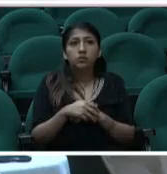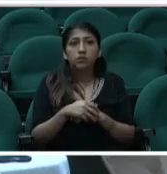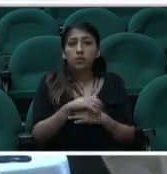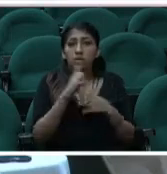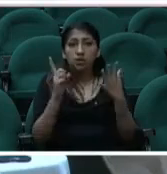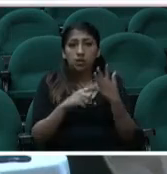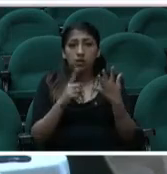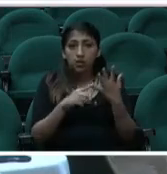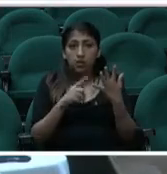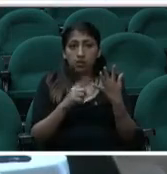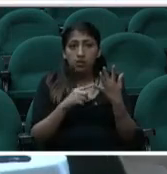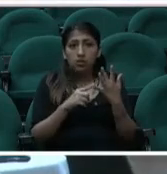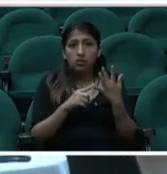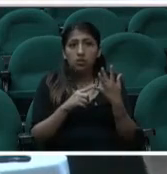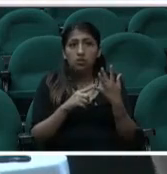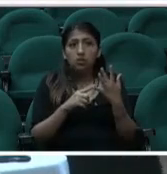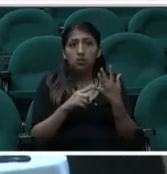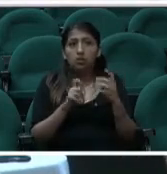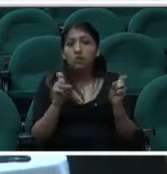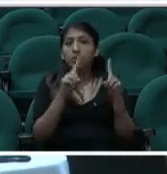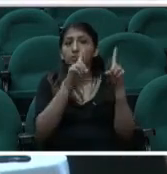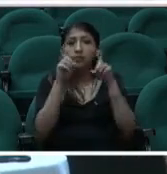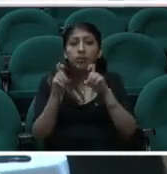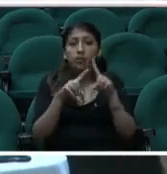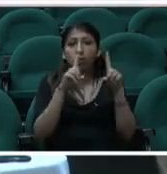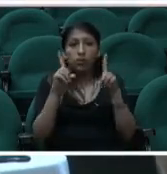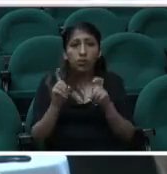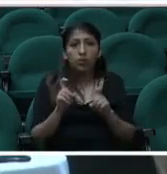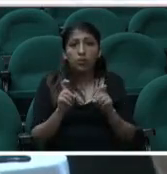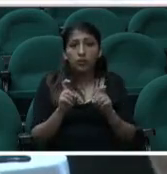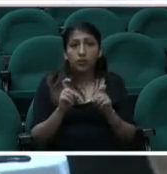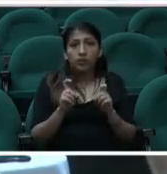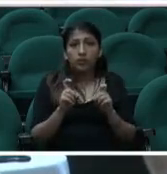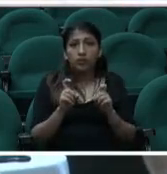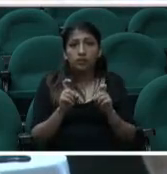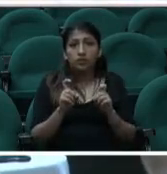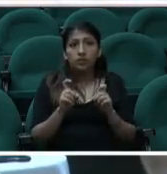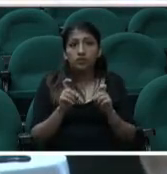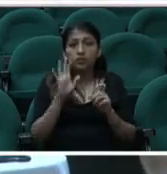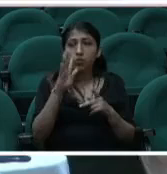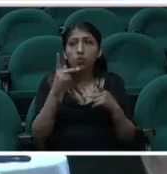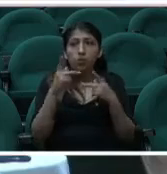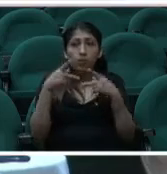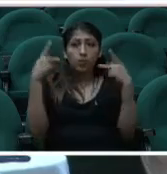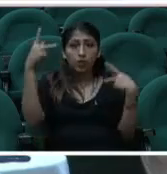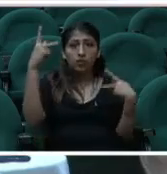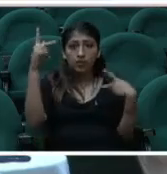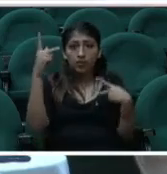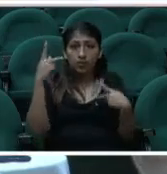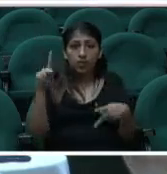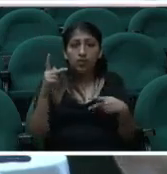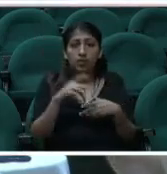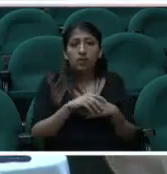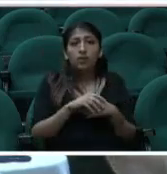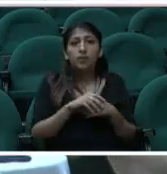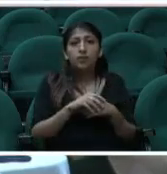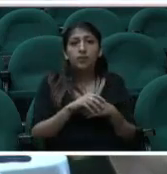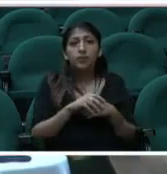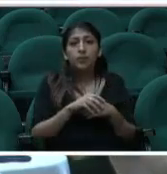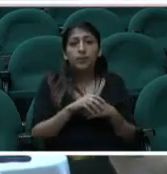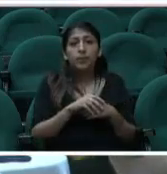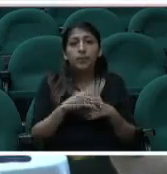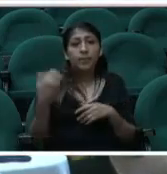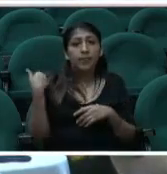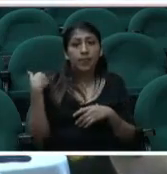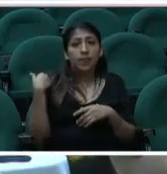quinto bloque se viene en lo que son preguntas preguntas de política general vamos